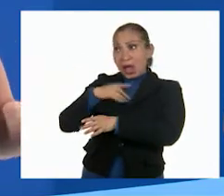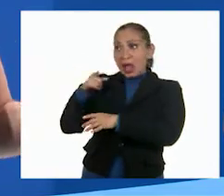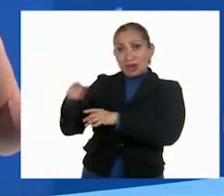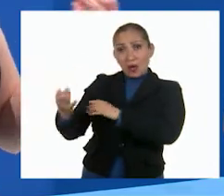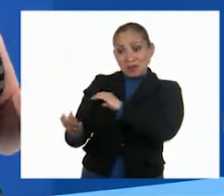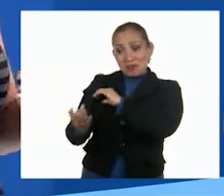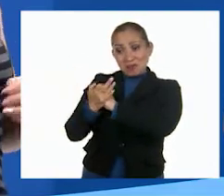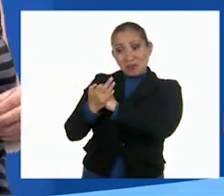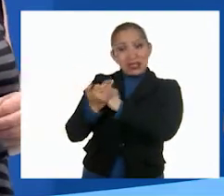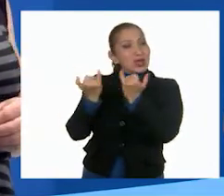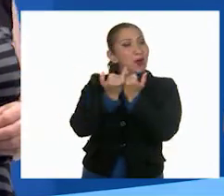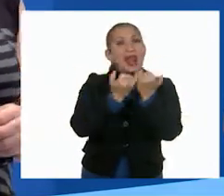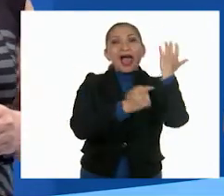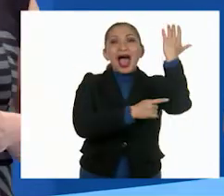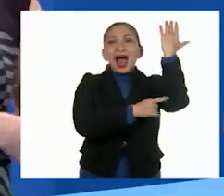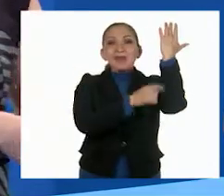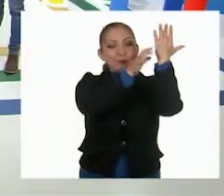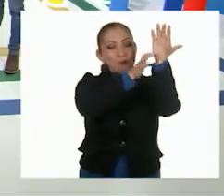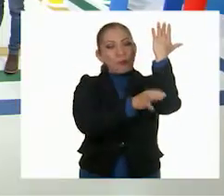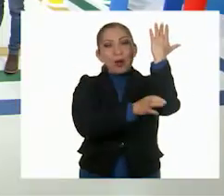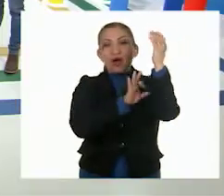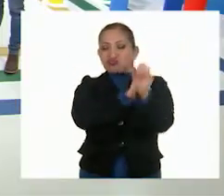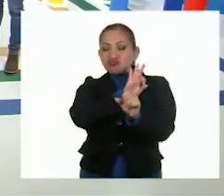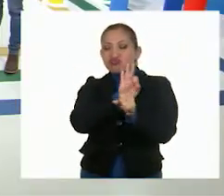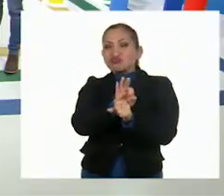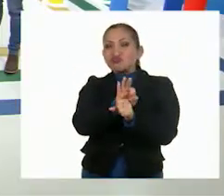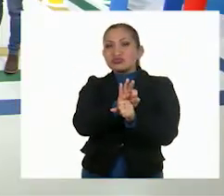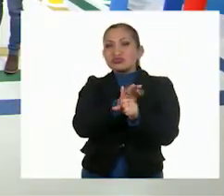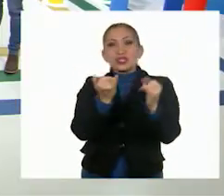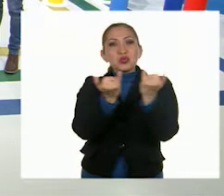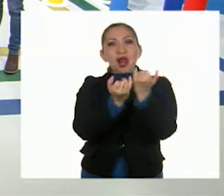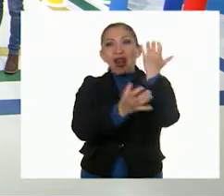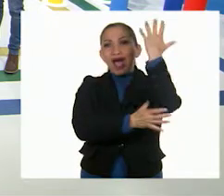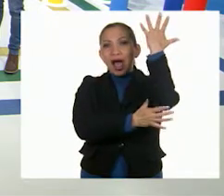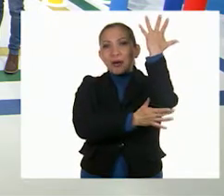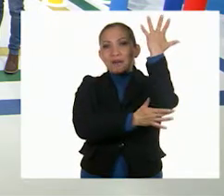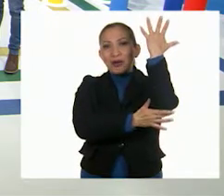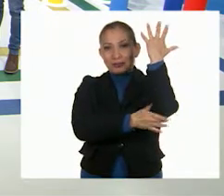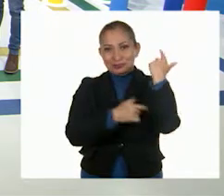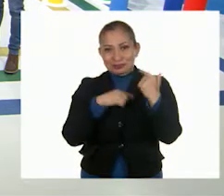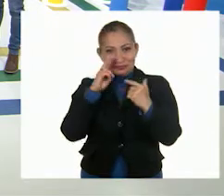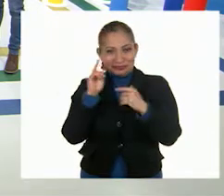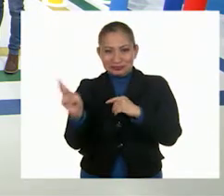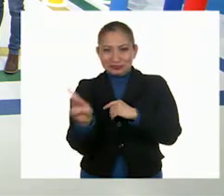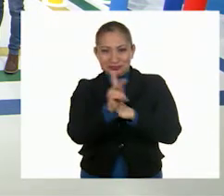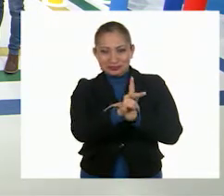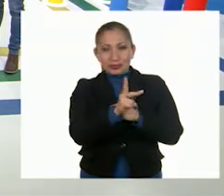y eso les refleja a ellos también un bienestar, ¿verdad? ¿Cuál creen que sería el mensaje de este refrán?